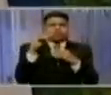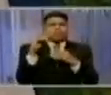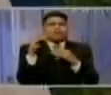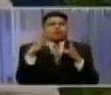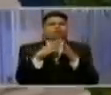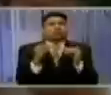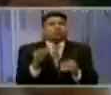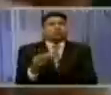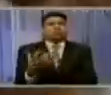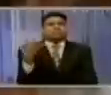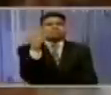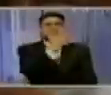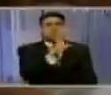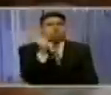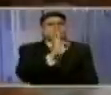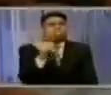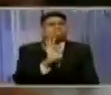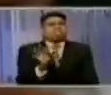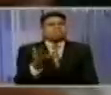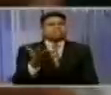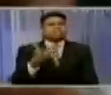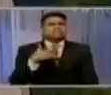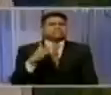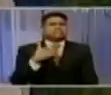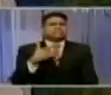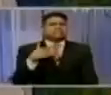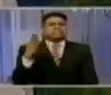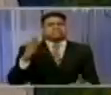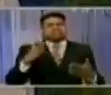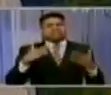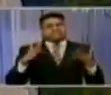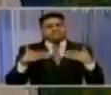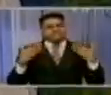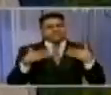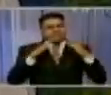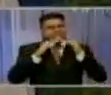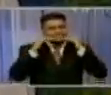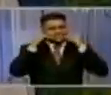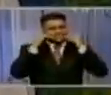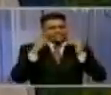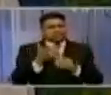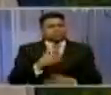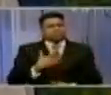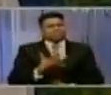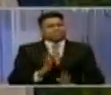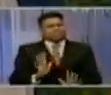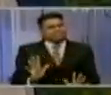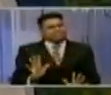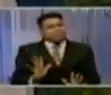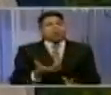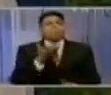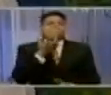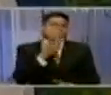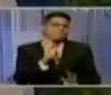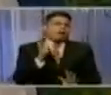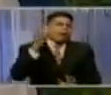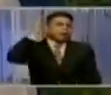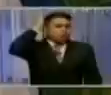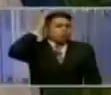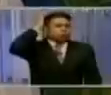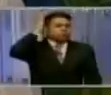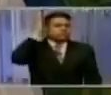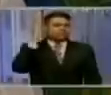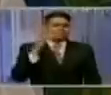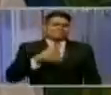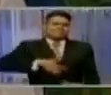Y nadie se puede sentir feliz. Cuando uno tiene conciencia, uno entiende. Aunque se moleste, pero no